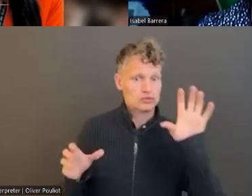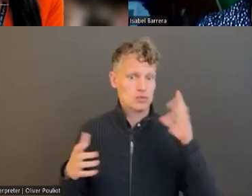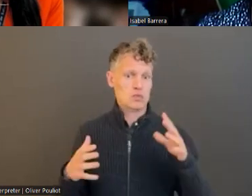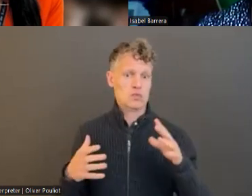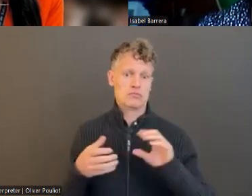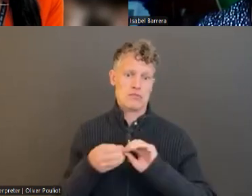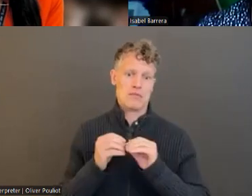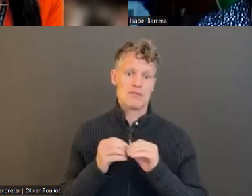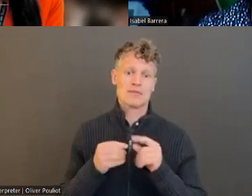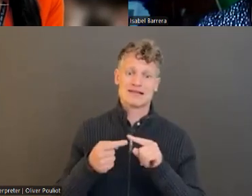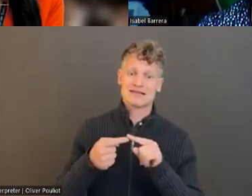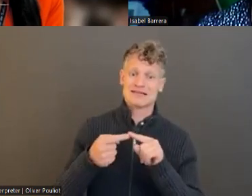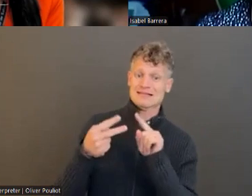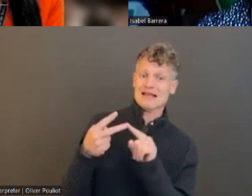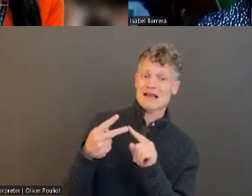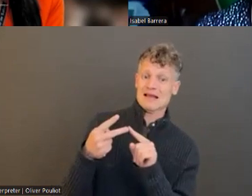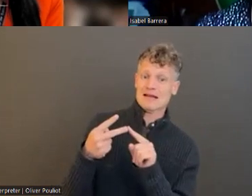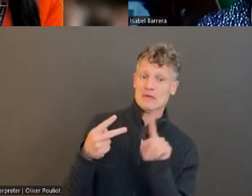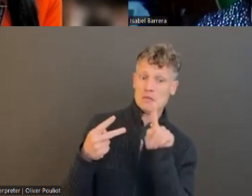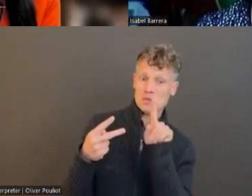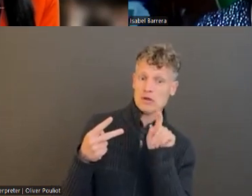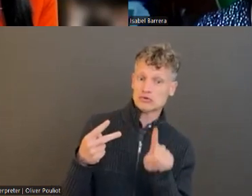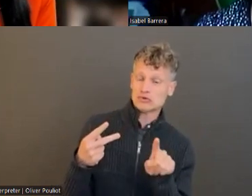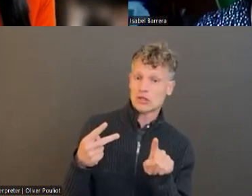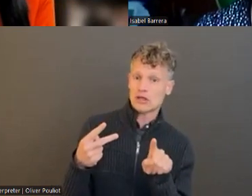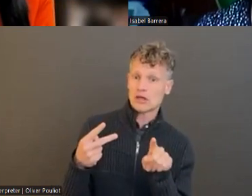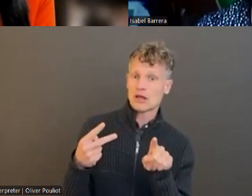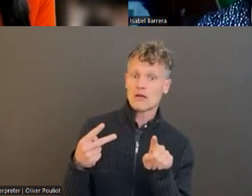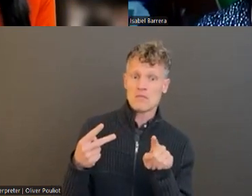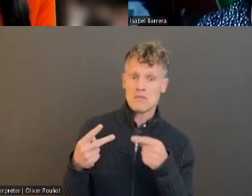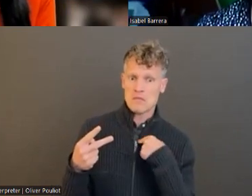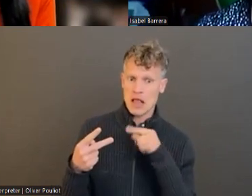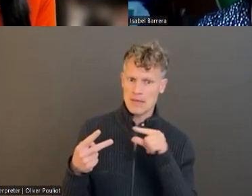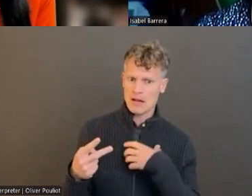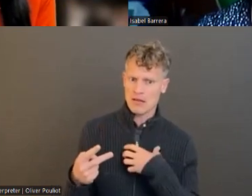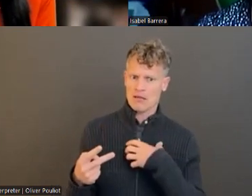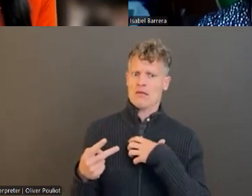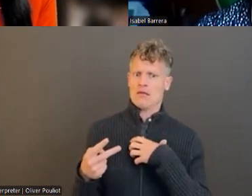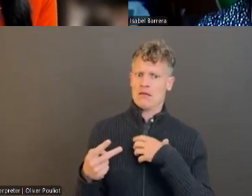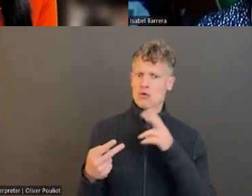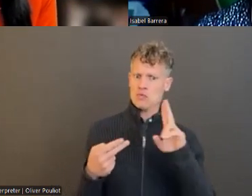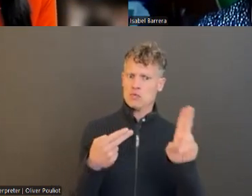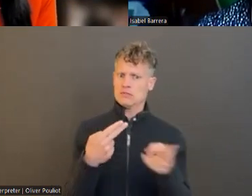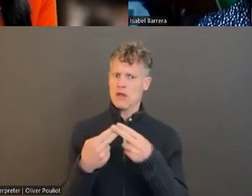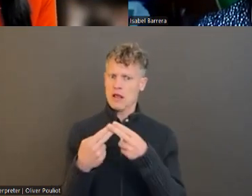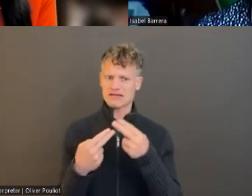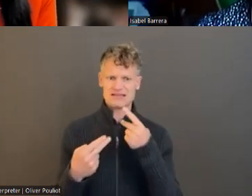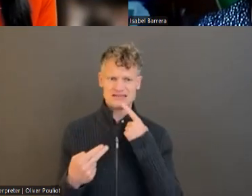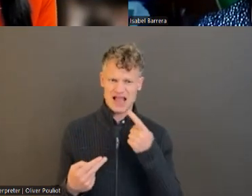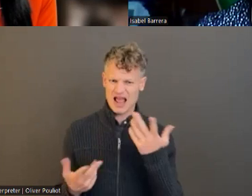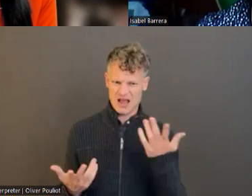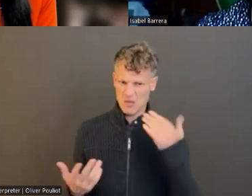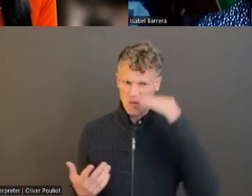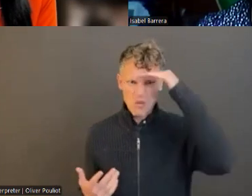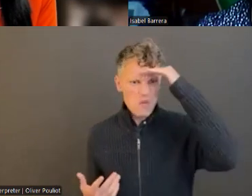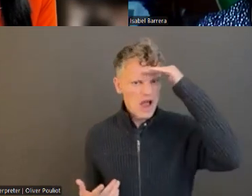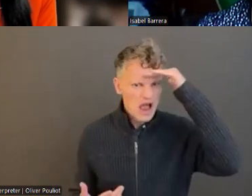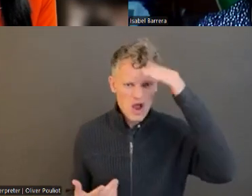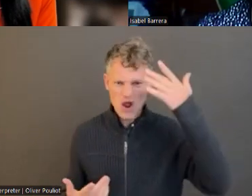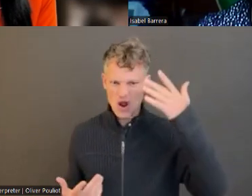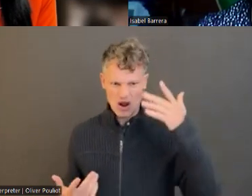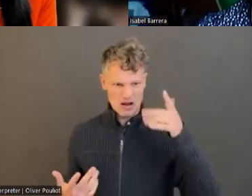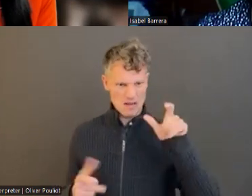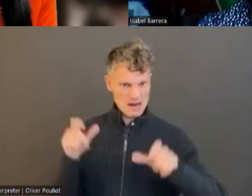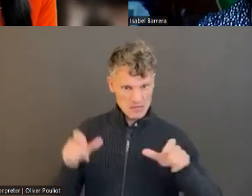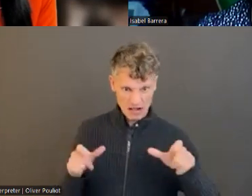personas? Entonces, volvemos al tema de necesariamente pasamos por un ejercicio de en dónde están las personas que están